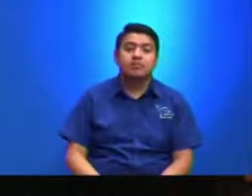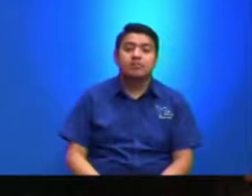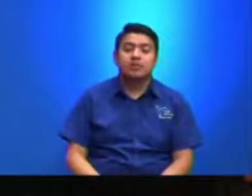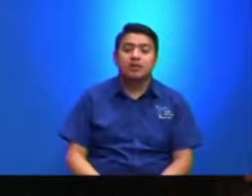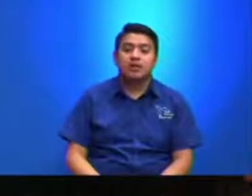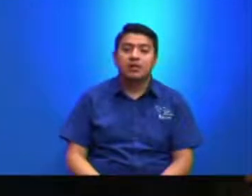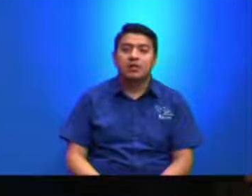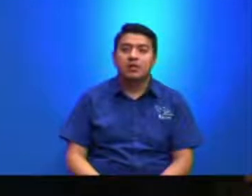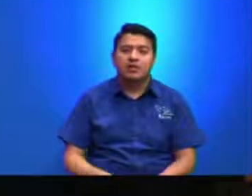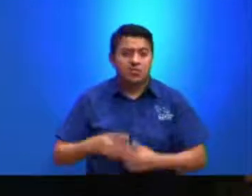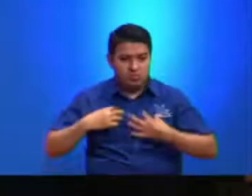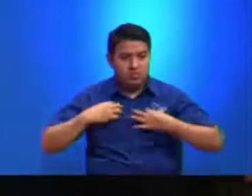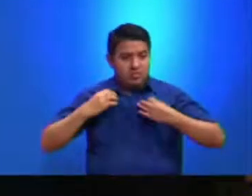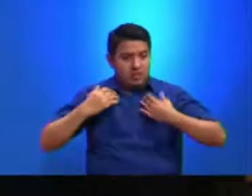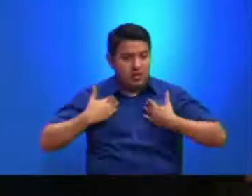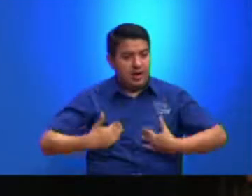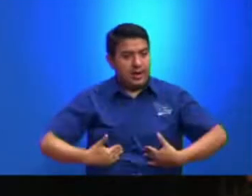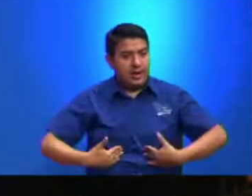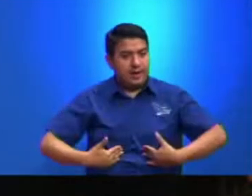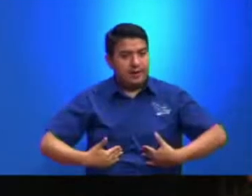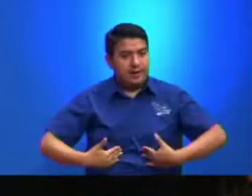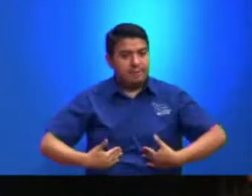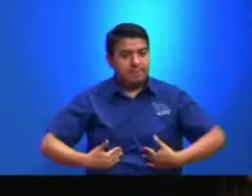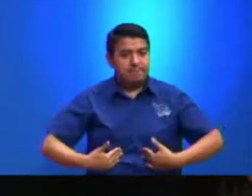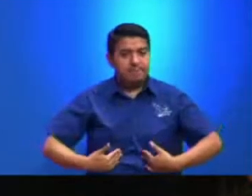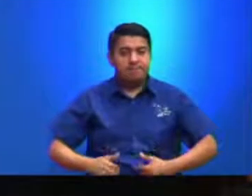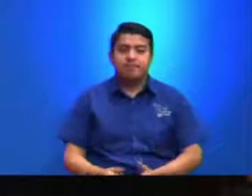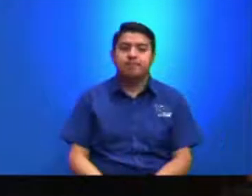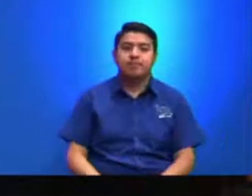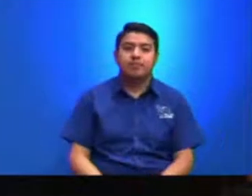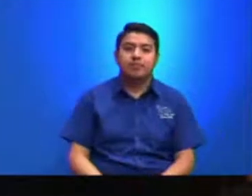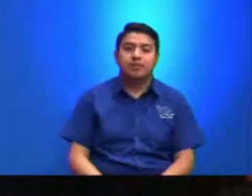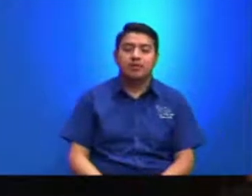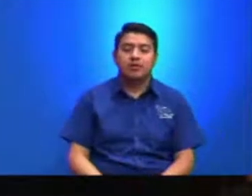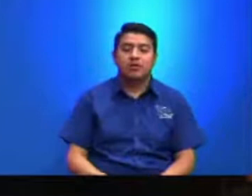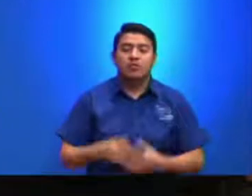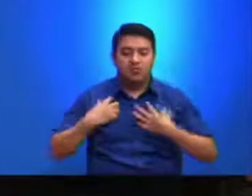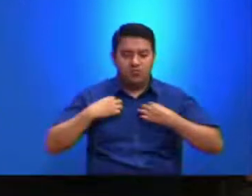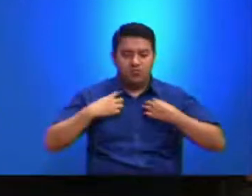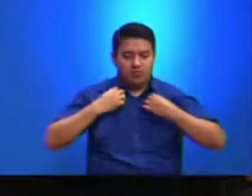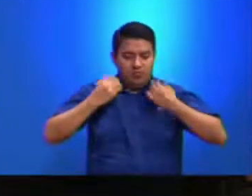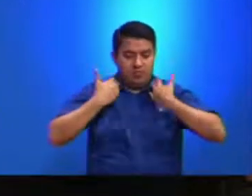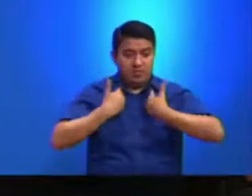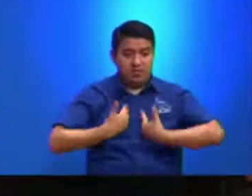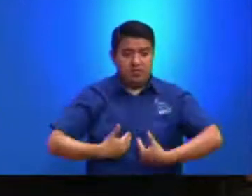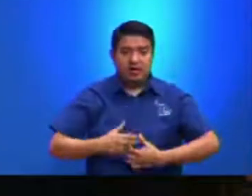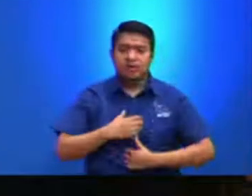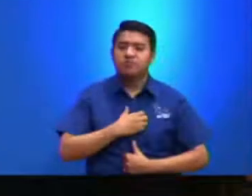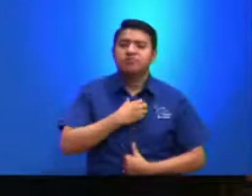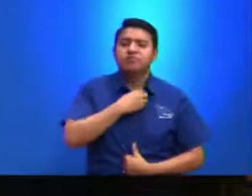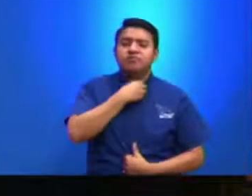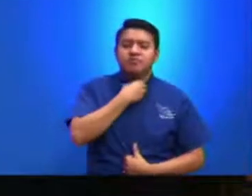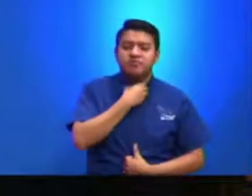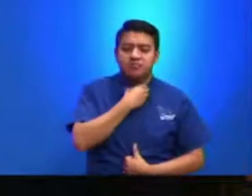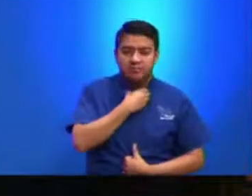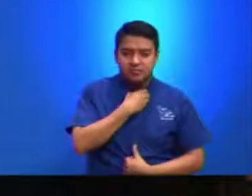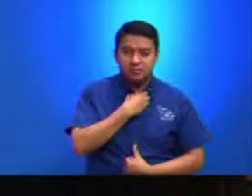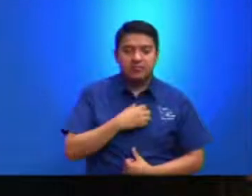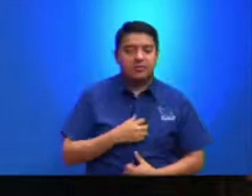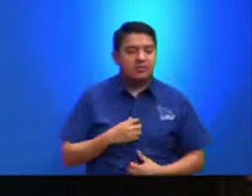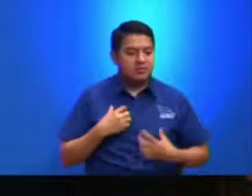bien famoso de allá de donde vos, me dijo. Y él me contó que cuando le se talló el traje, dijo, me